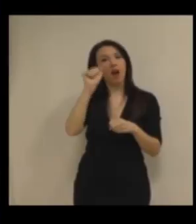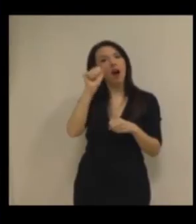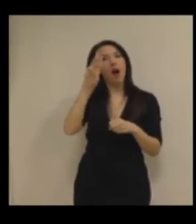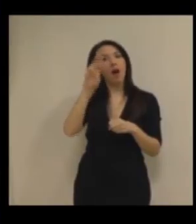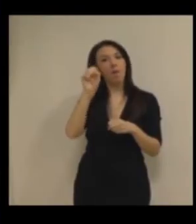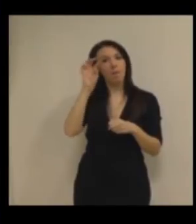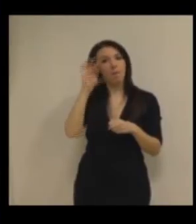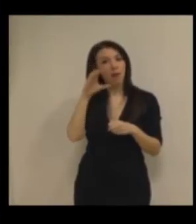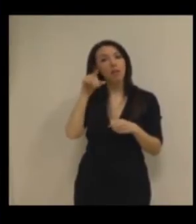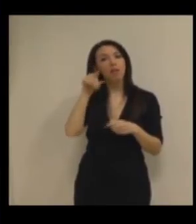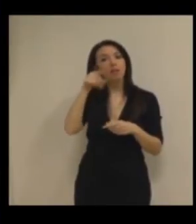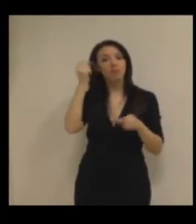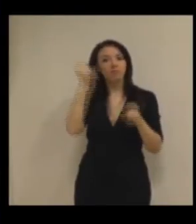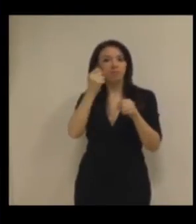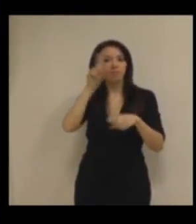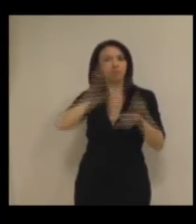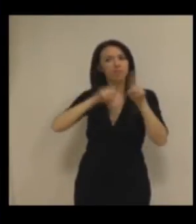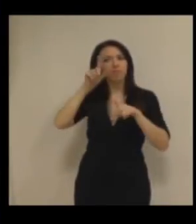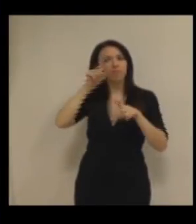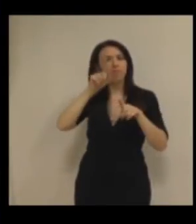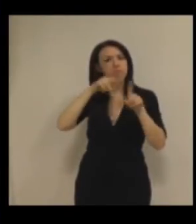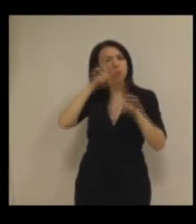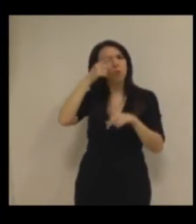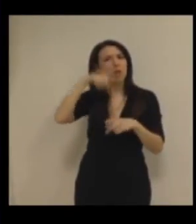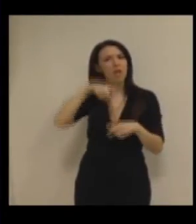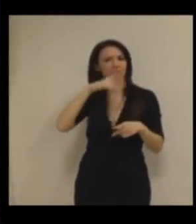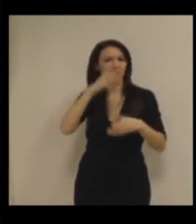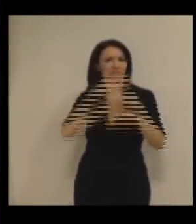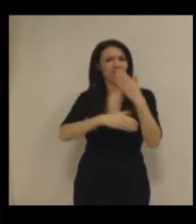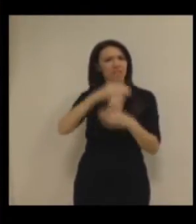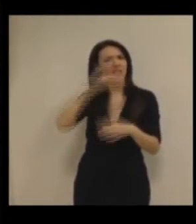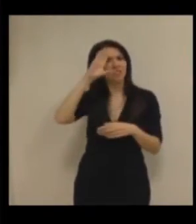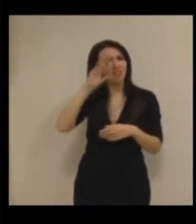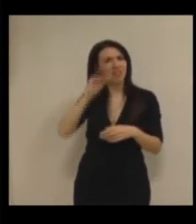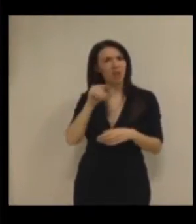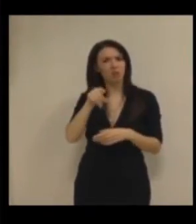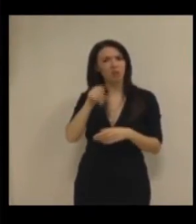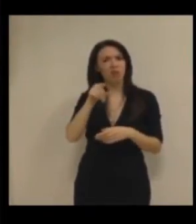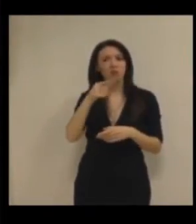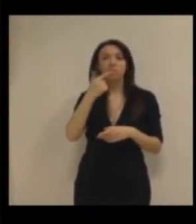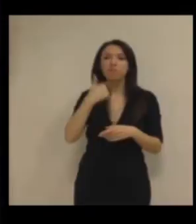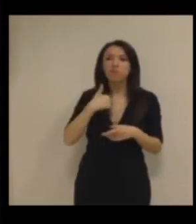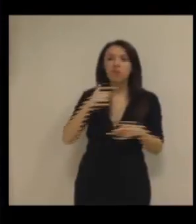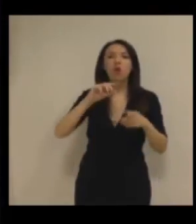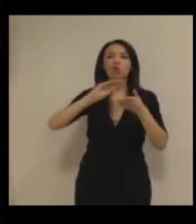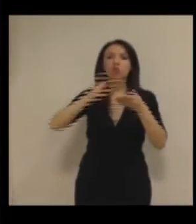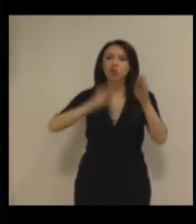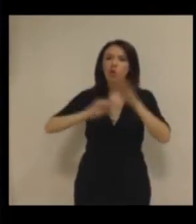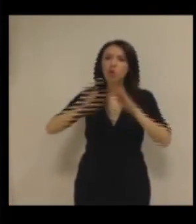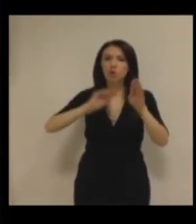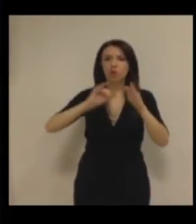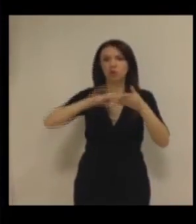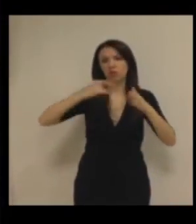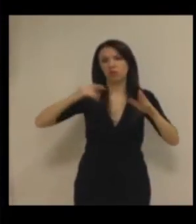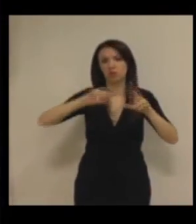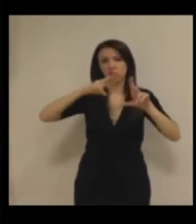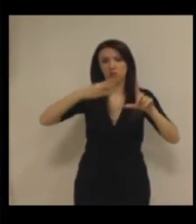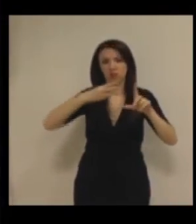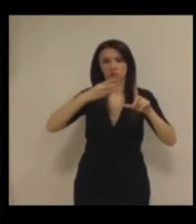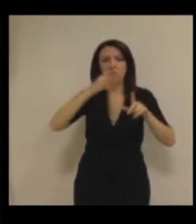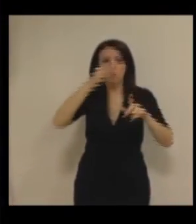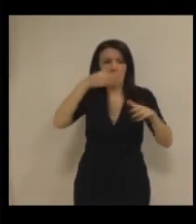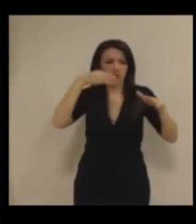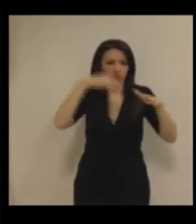de la discapacidad intelectual, pues nos dijo, oye, pues las soluciones que podéis hacer las tecnologías web, además de ser accesibles para personas